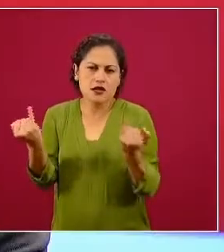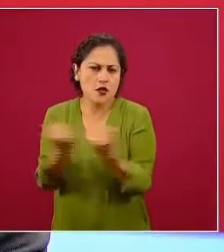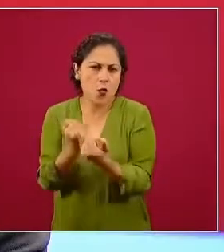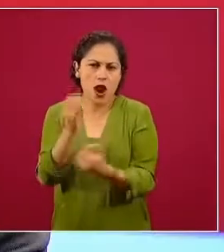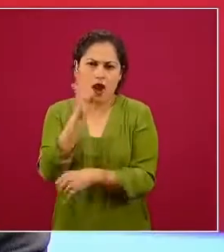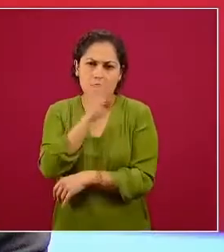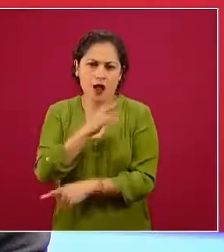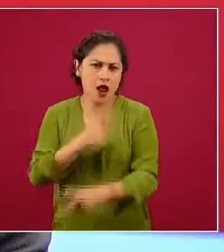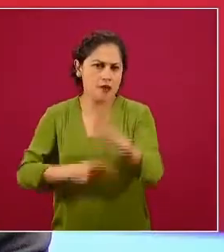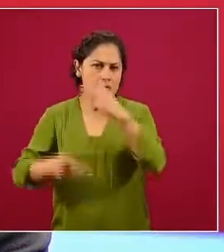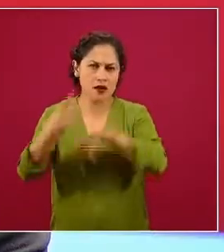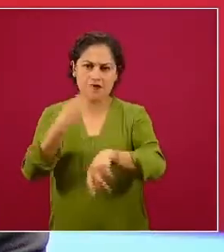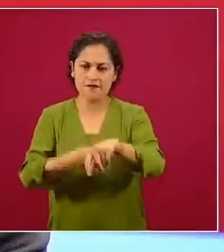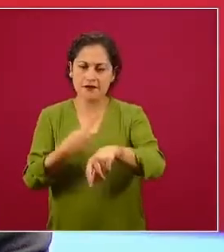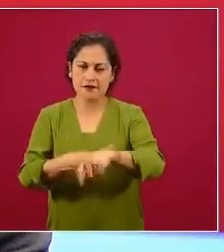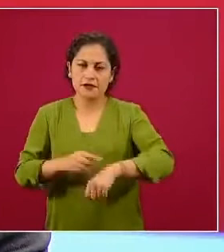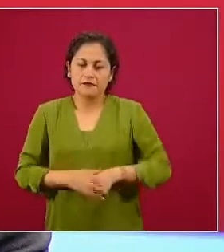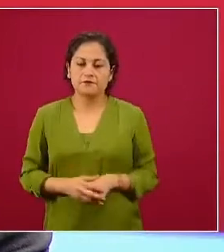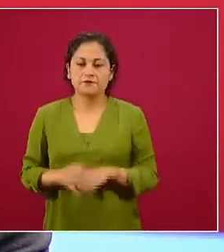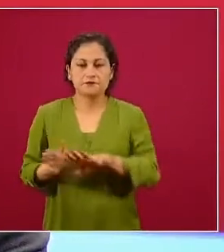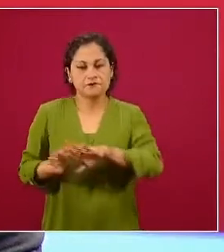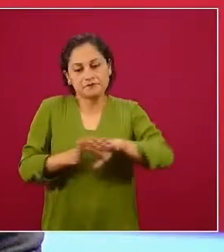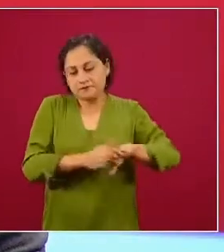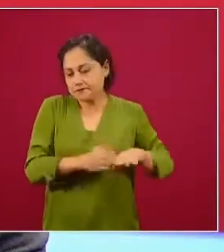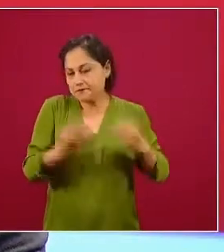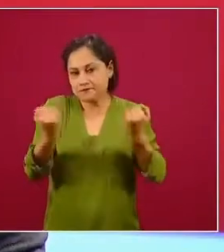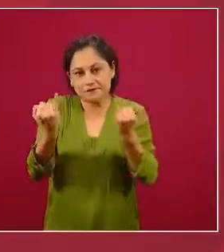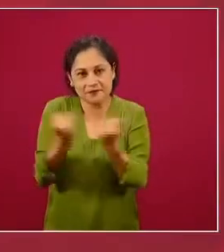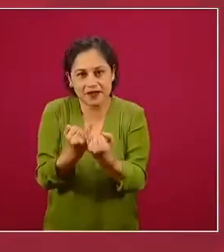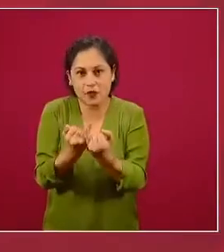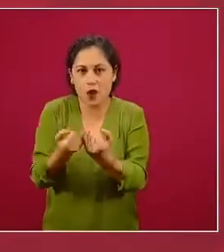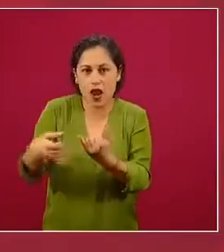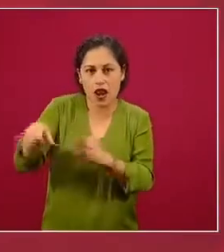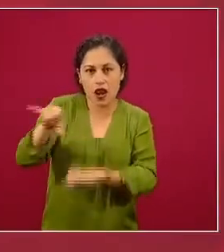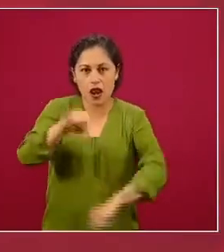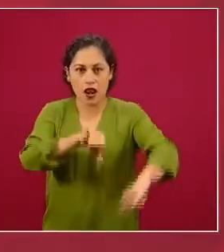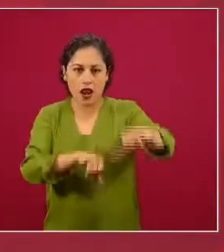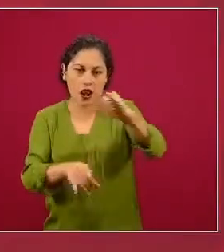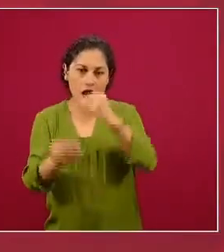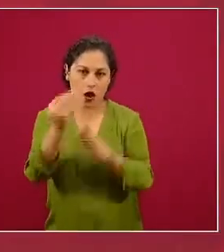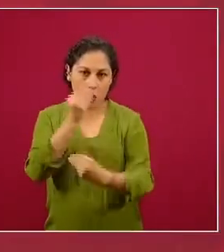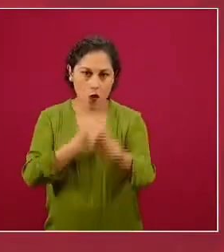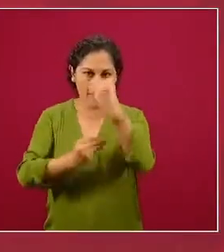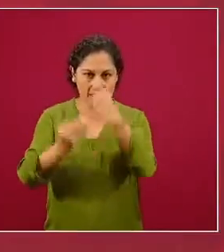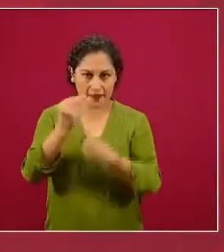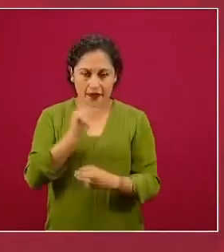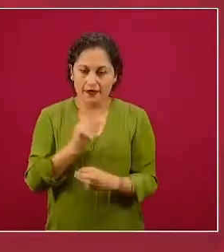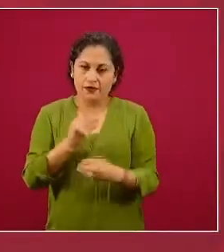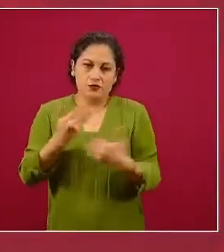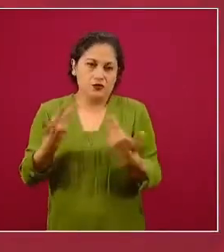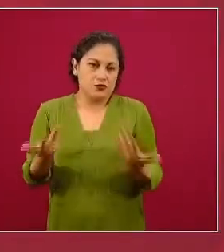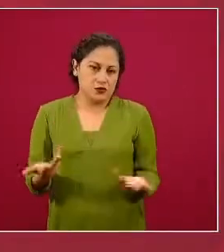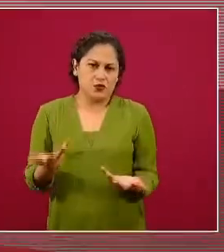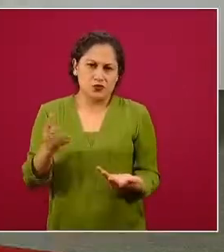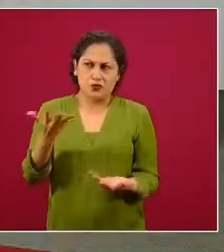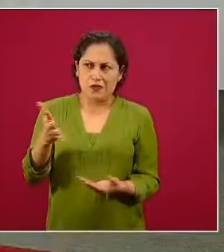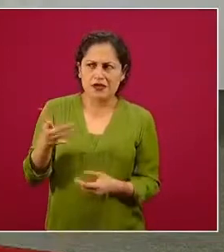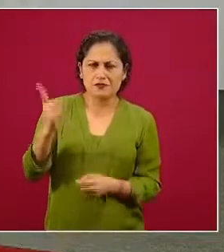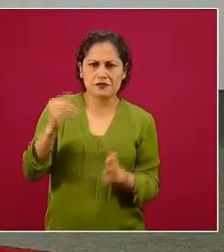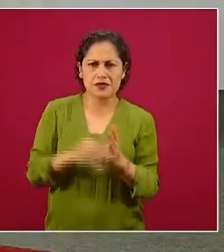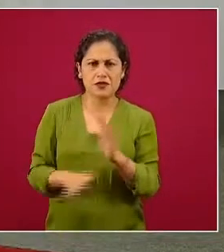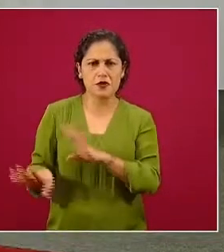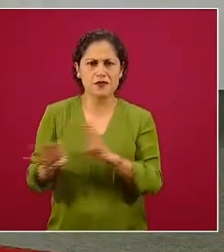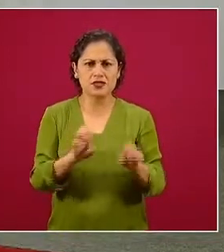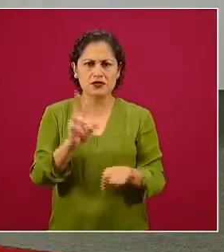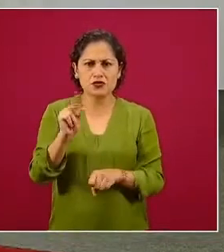productos industrializados, ultraprocesados, también la evidencia no es tan larga, pero es muy evidente. Desde los años 80 se empezó a